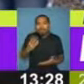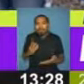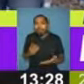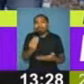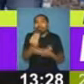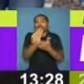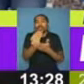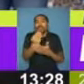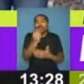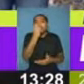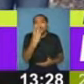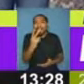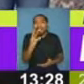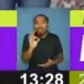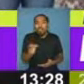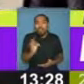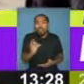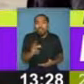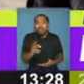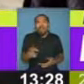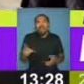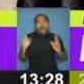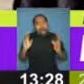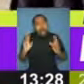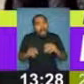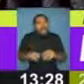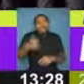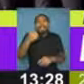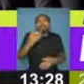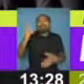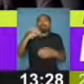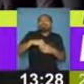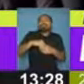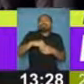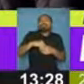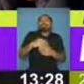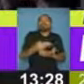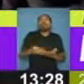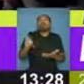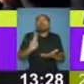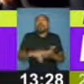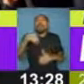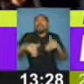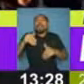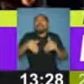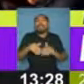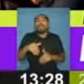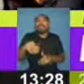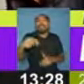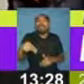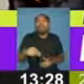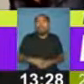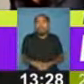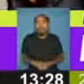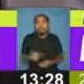votos potente que le permite ingresar al balotaje a la segunda vuelta, porque sabemos que es la única candidata y Juntos por el Cambio es el